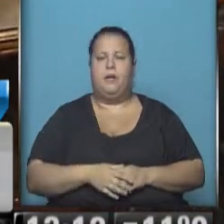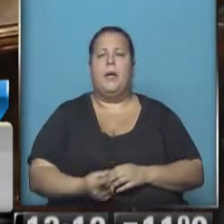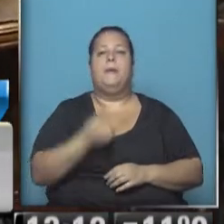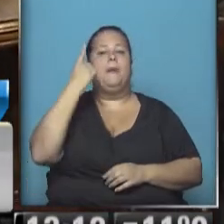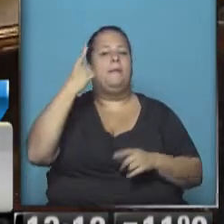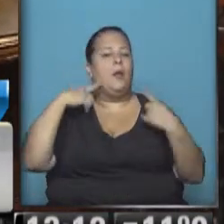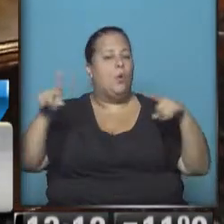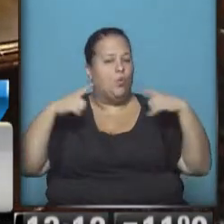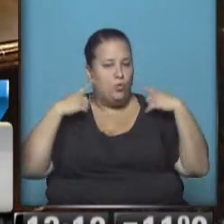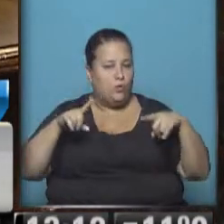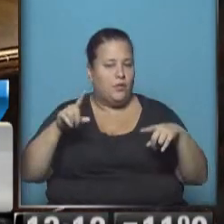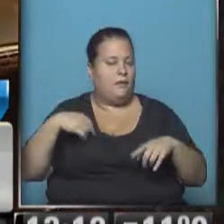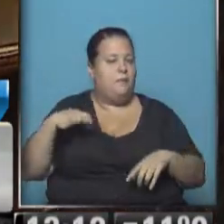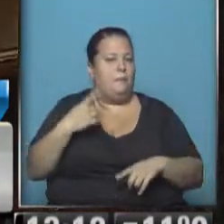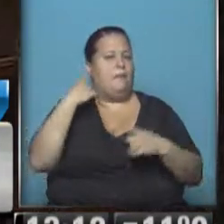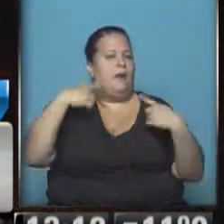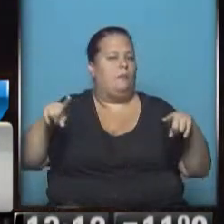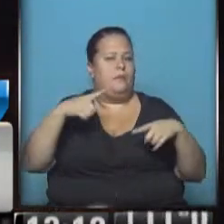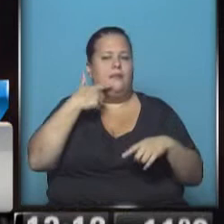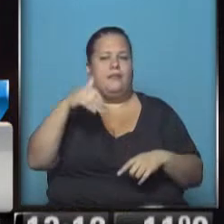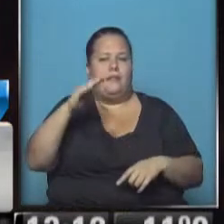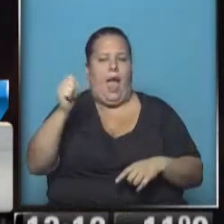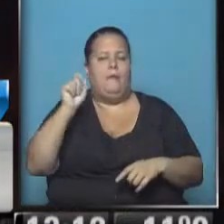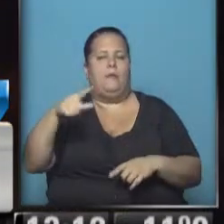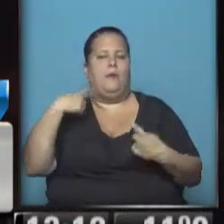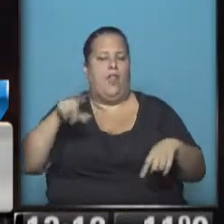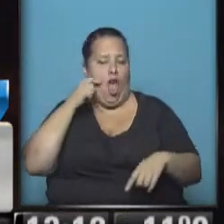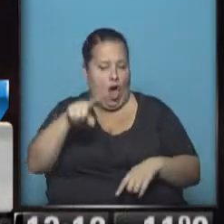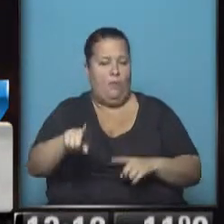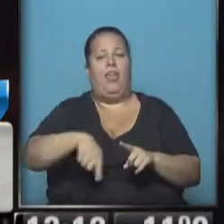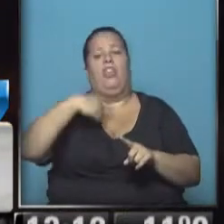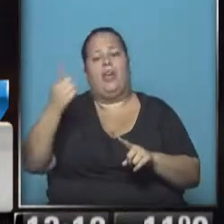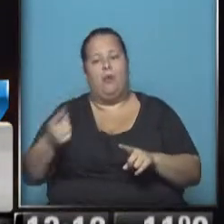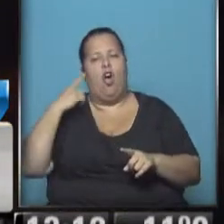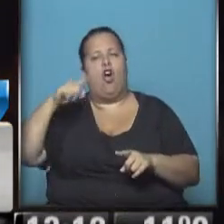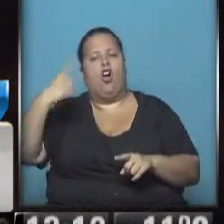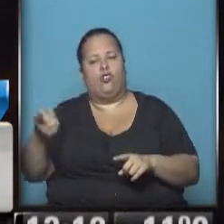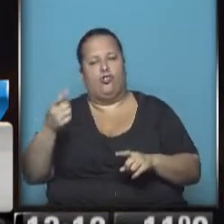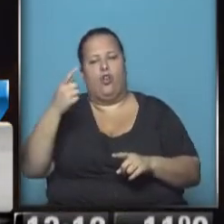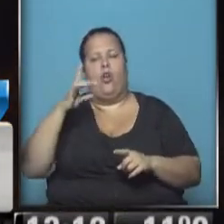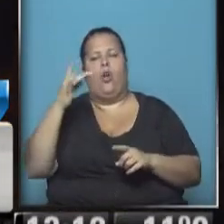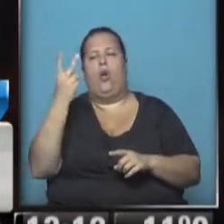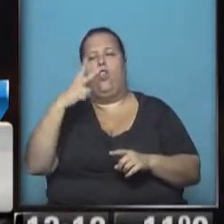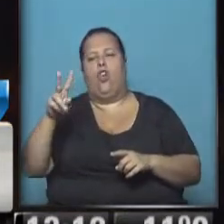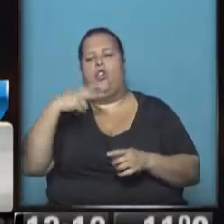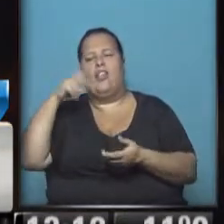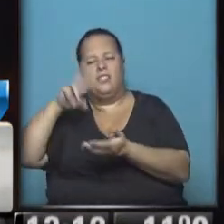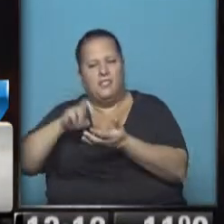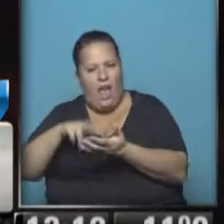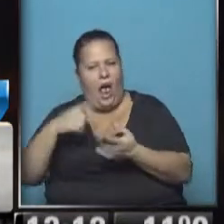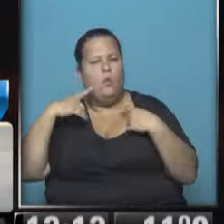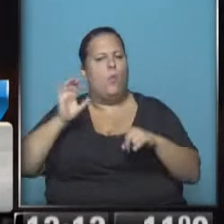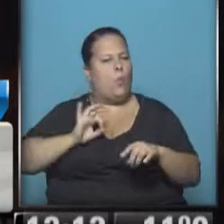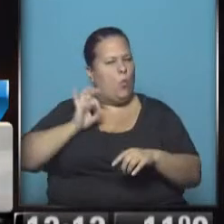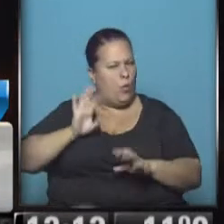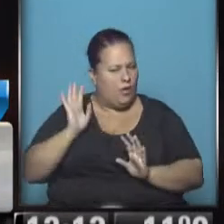primera versión que escuché en mi vida de esa samba, que fue la versión de Manolo. Después escuché la versión que grabó el dúo Salteño, una samba muy